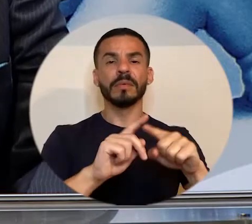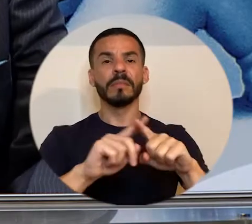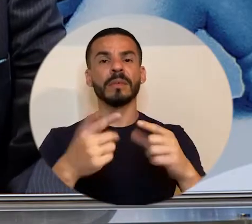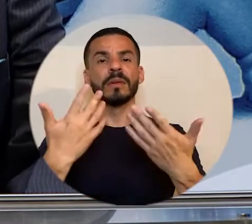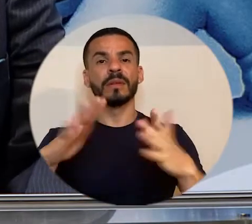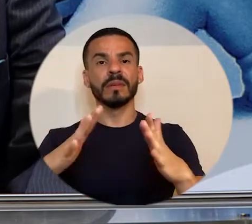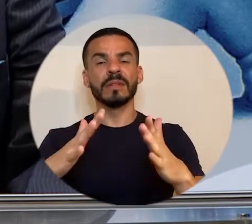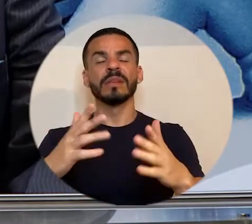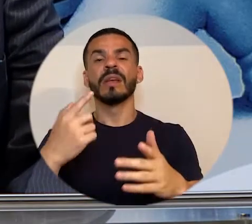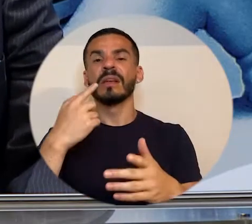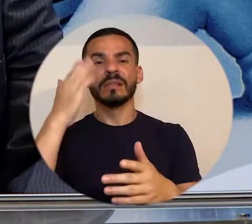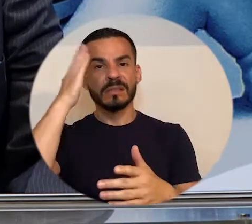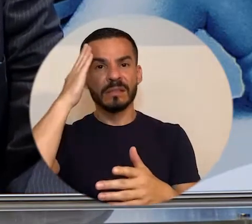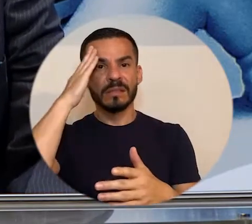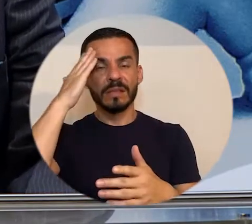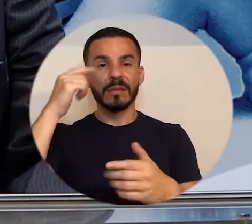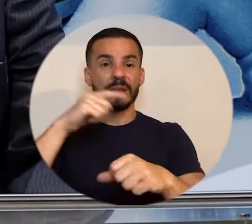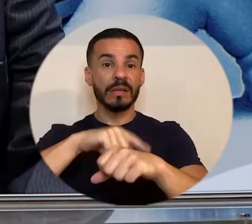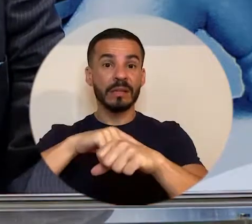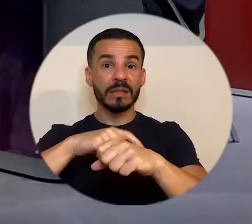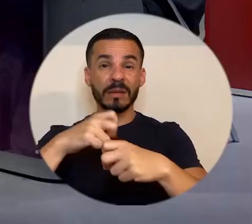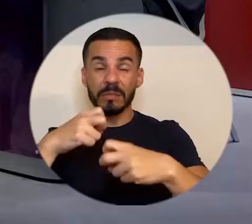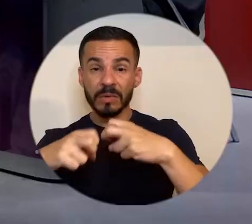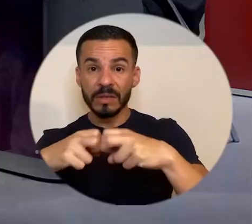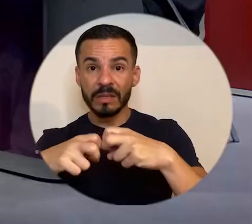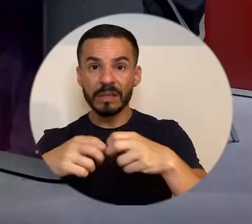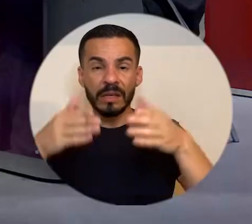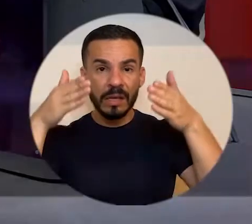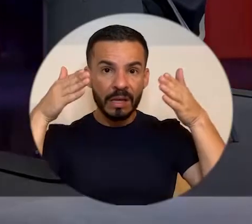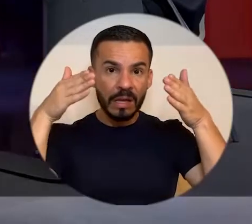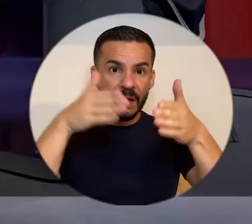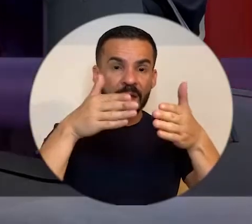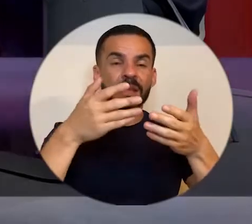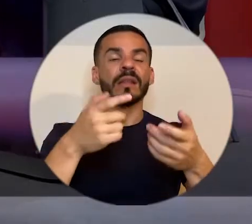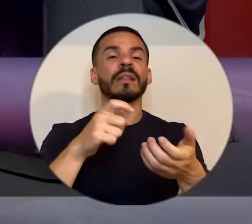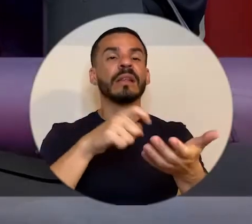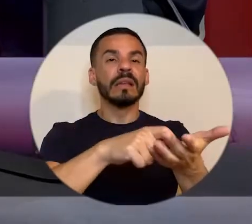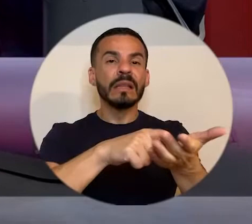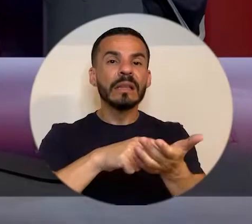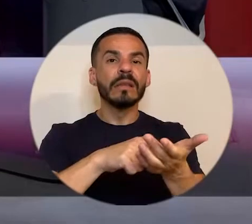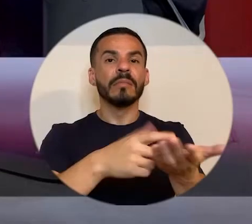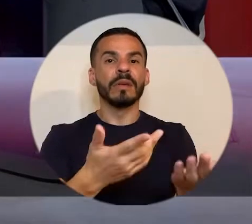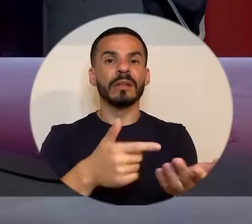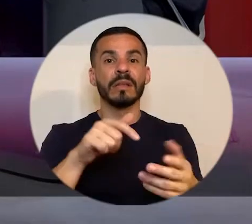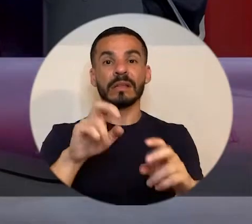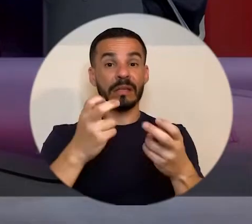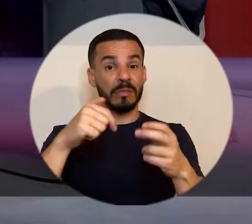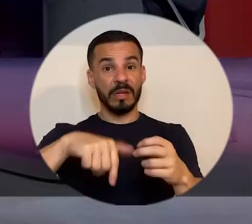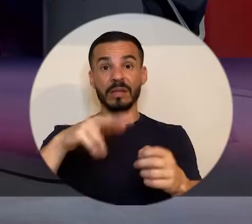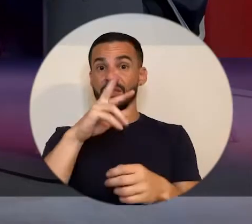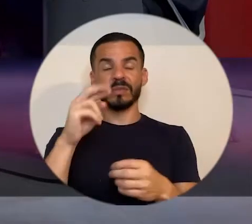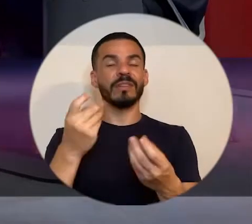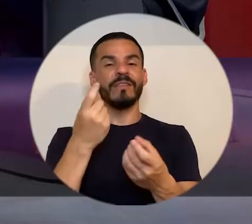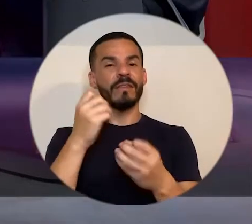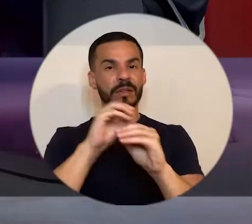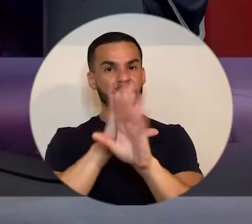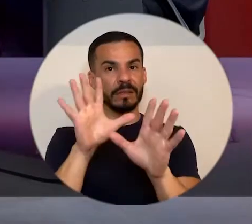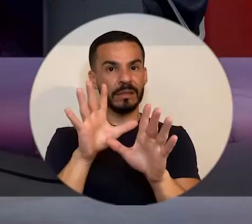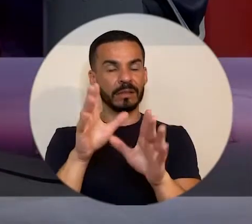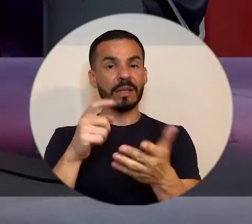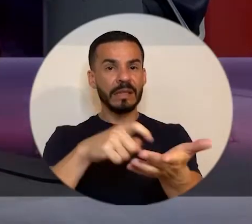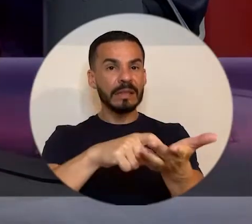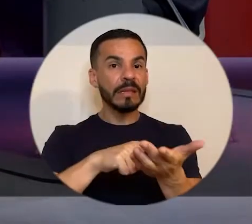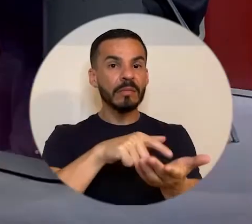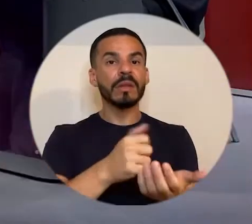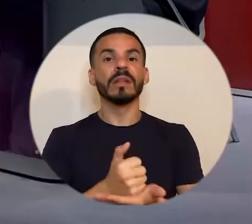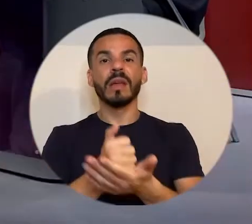cambian, pero ya está dicho que en periodo de crisis hay que atender al tema de la demanda. Un tema que tal vez en Costa Rica no hemos tenido tanta